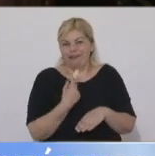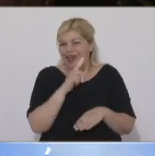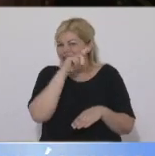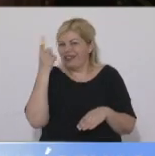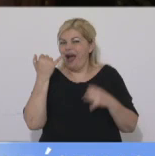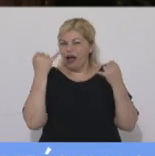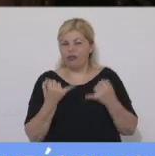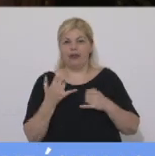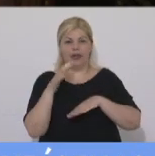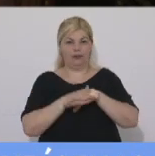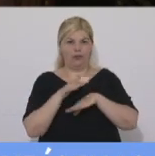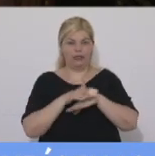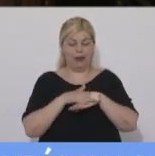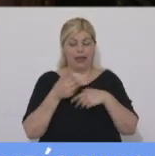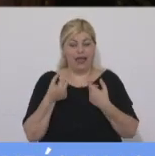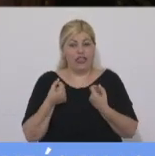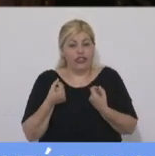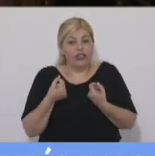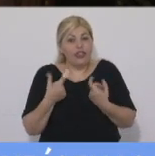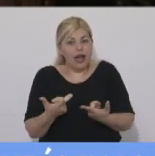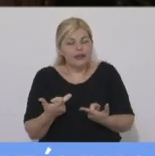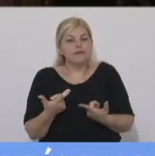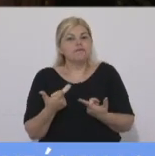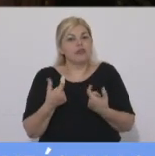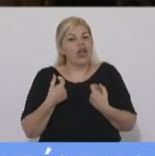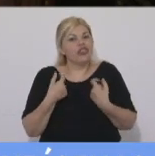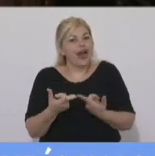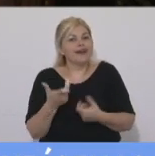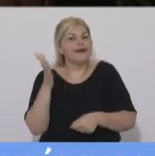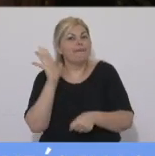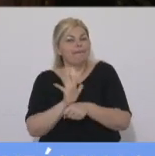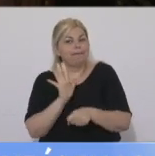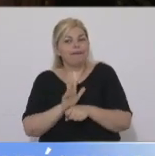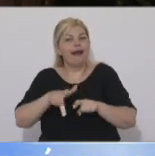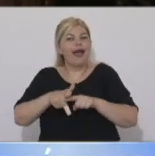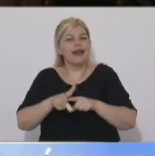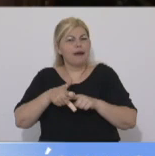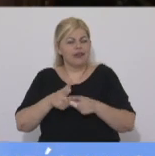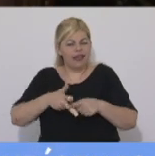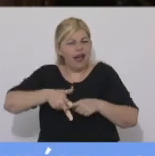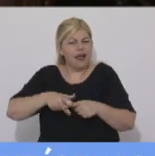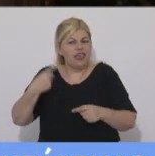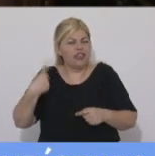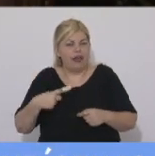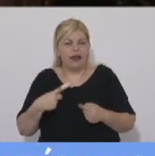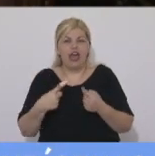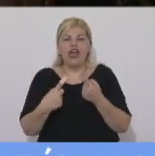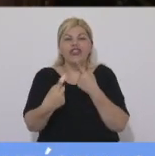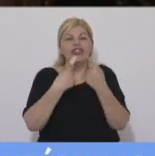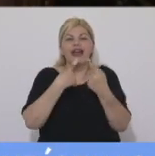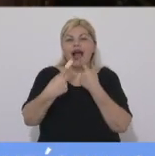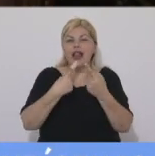dar las herramientas, herramientas de diálogo, herramientas de